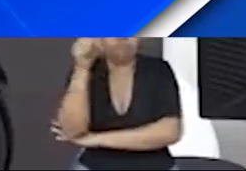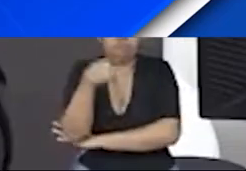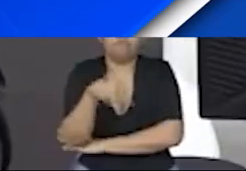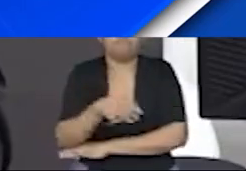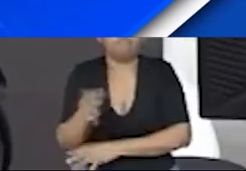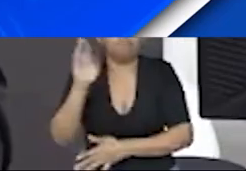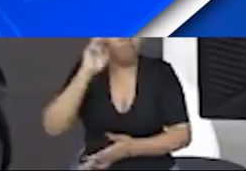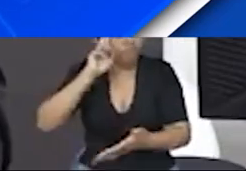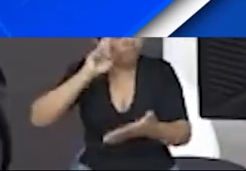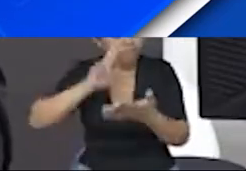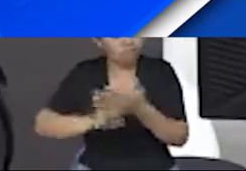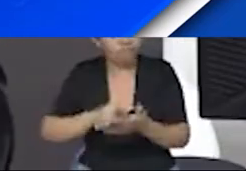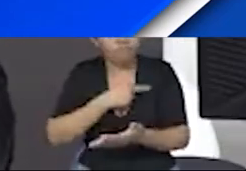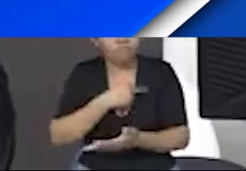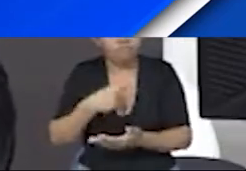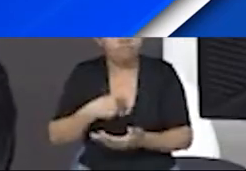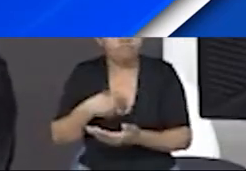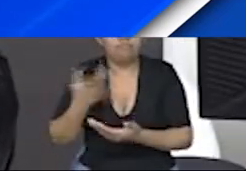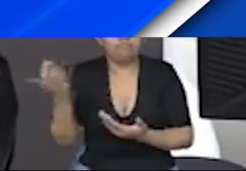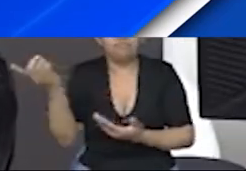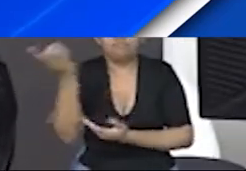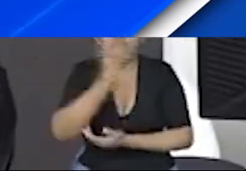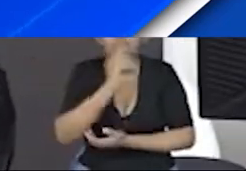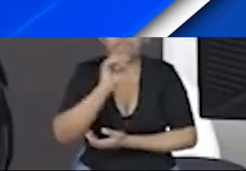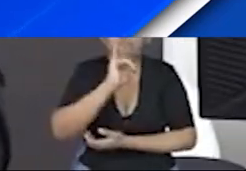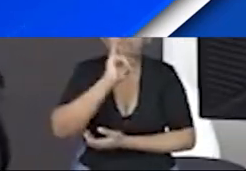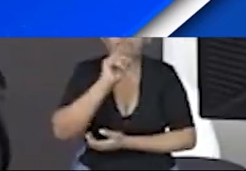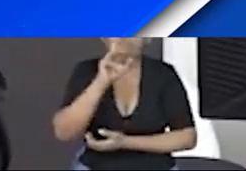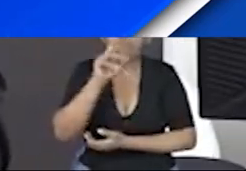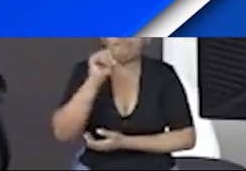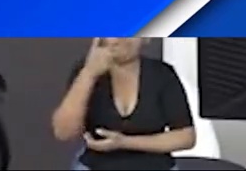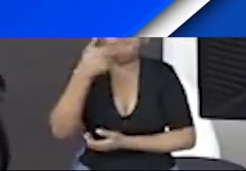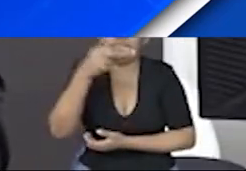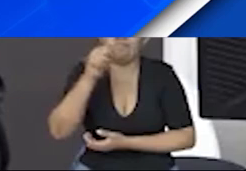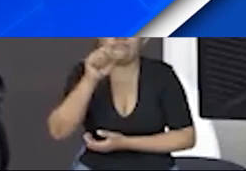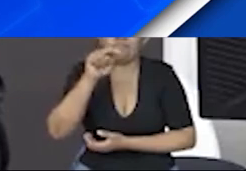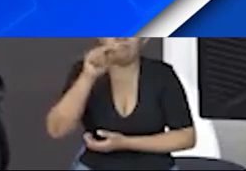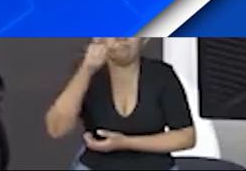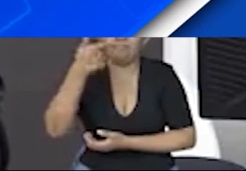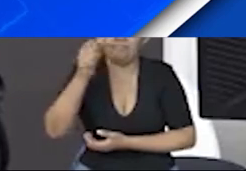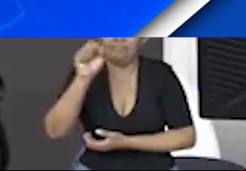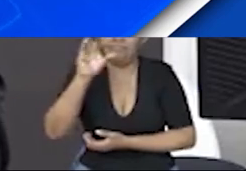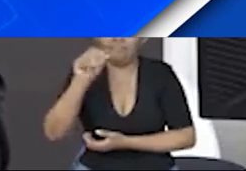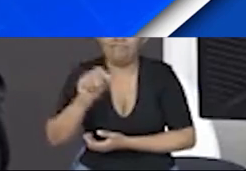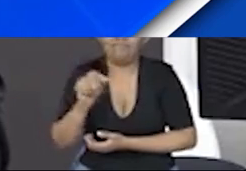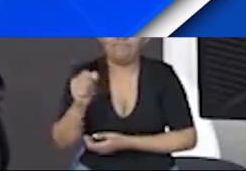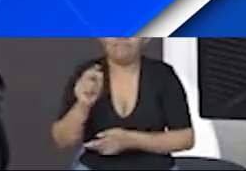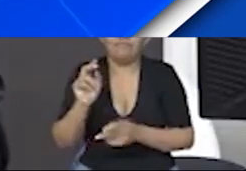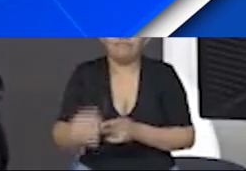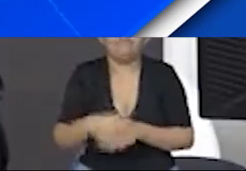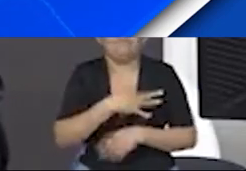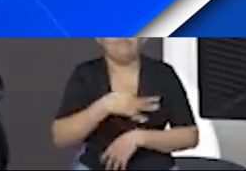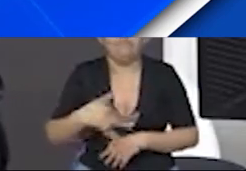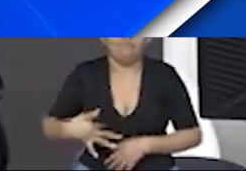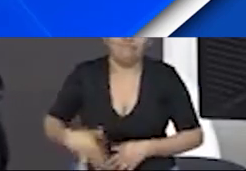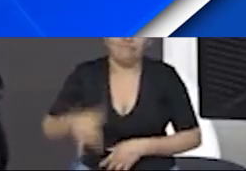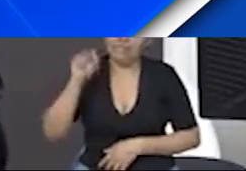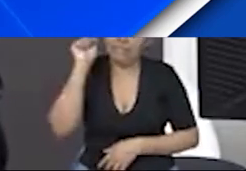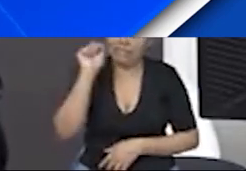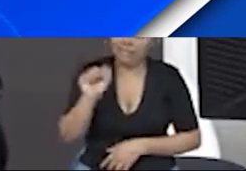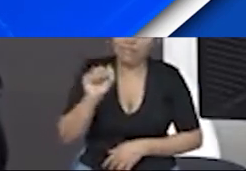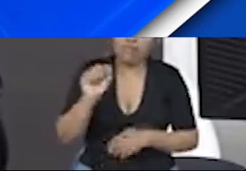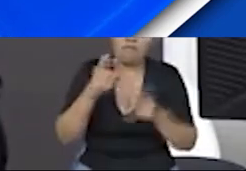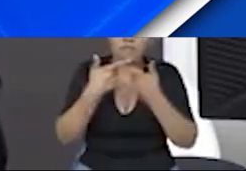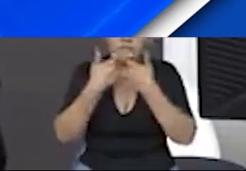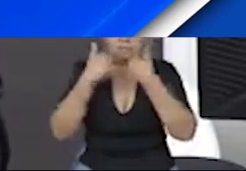6 de agosto de 1945. Lo sucedido en Hiroshima y Nagasaki, dos pueblos libres,